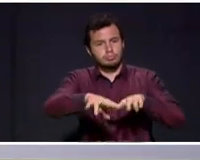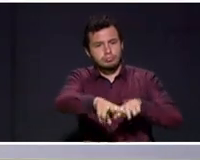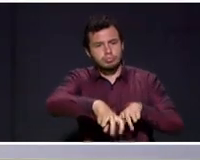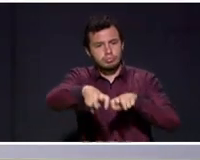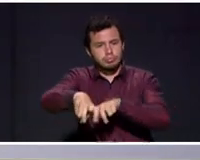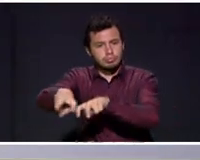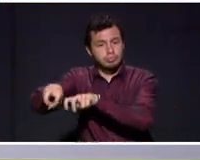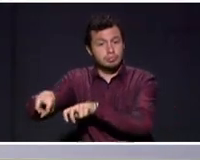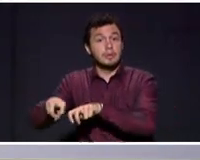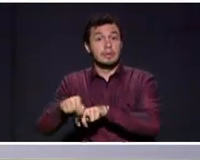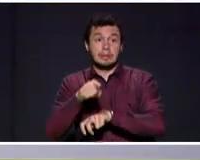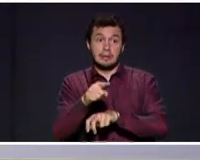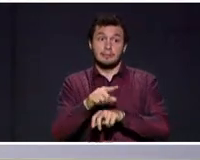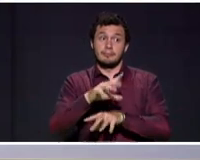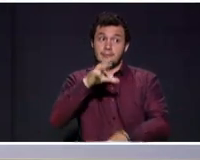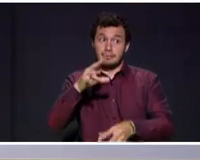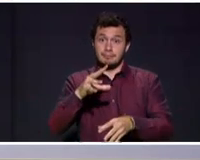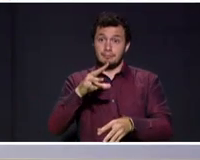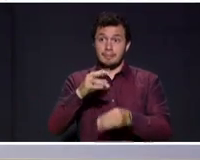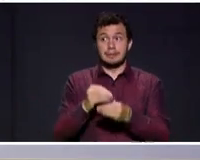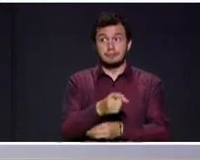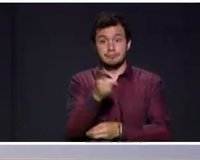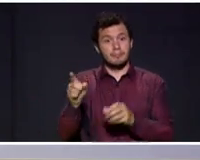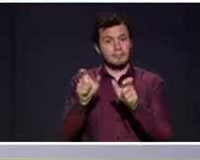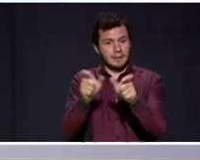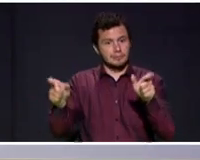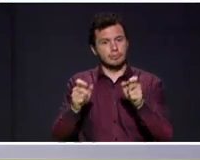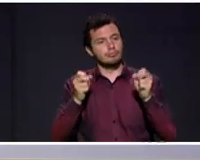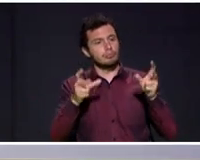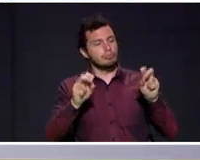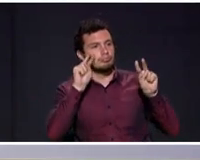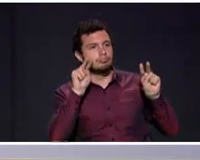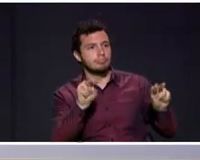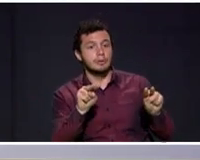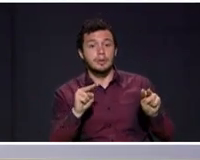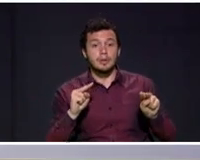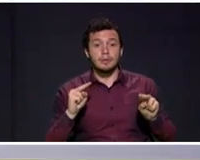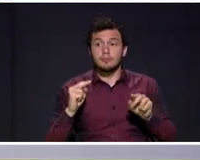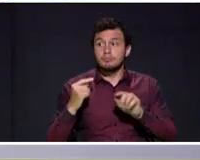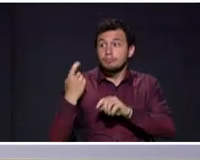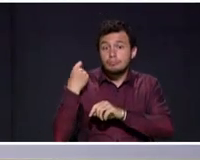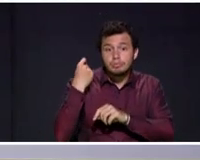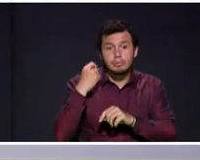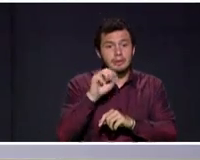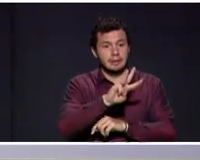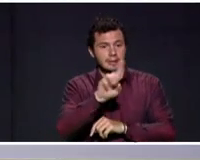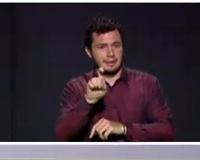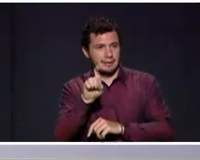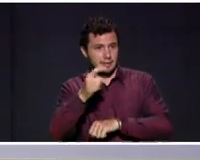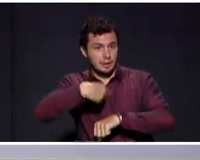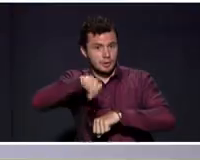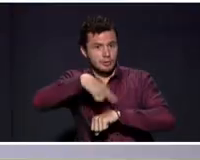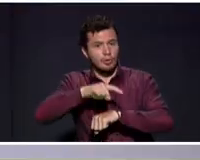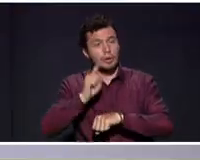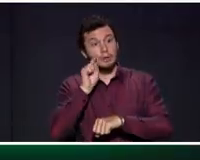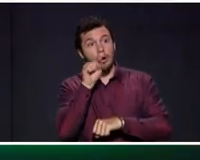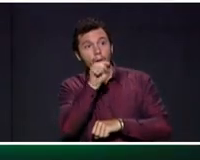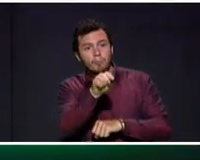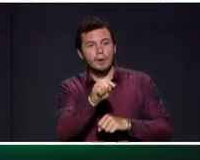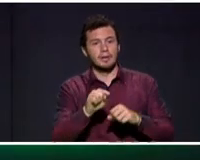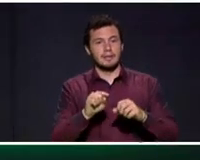televidentes quienes durante los últimos las últimas 36 horas estuvieron priorizando temas en la plataforma digital dispuesta por minuto